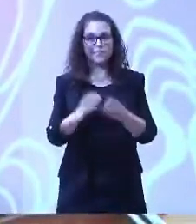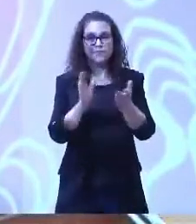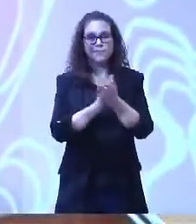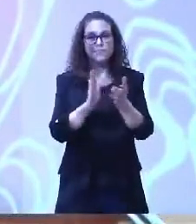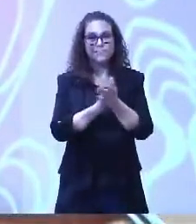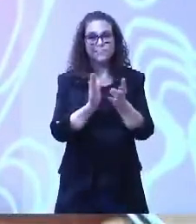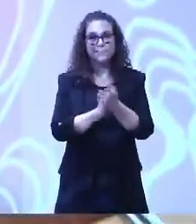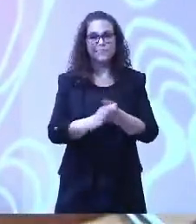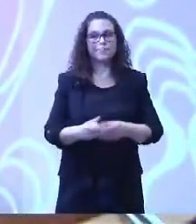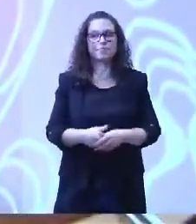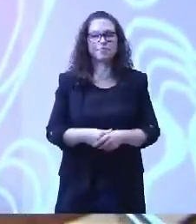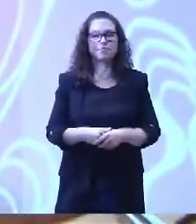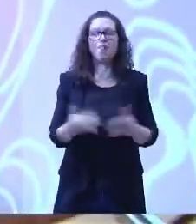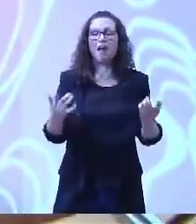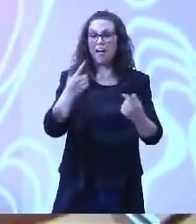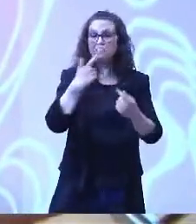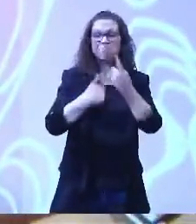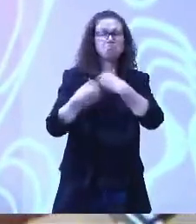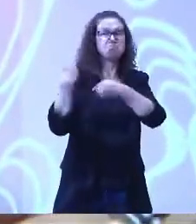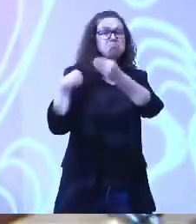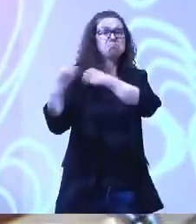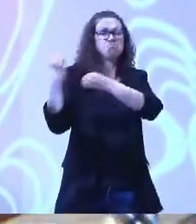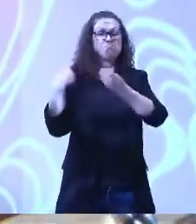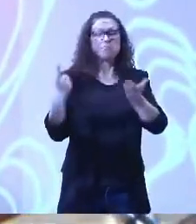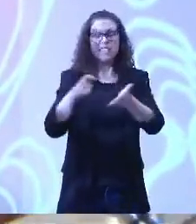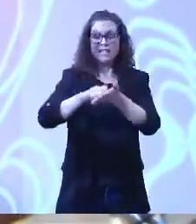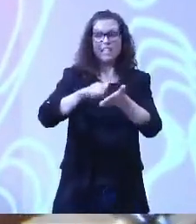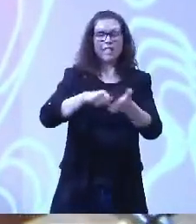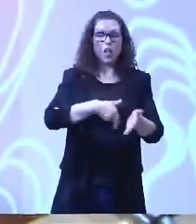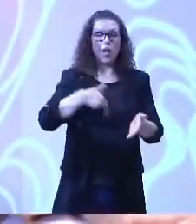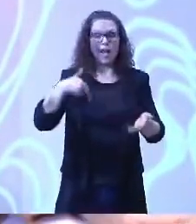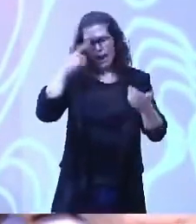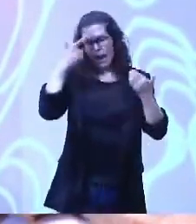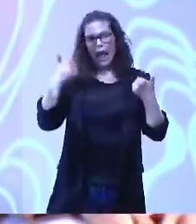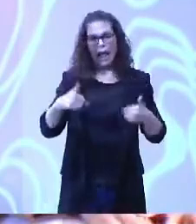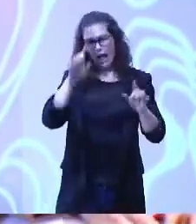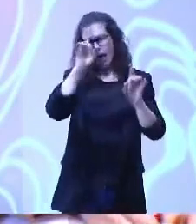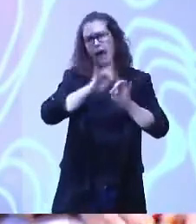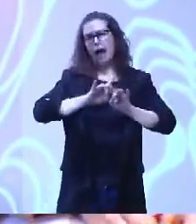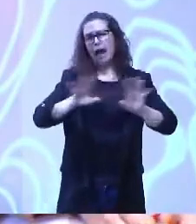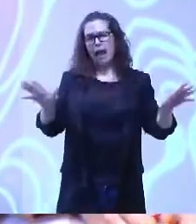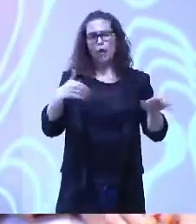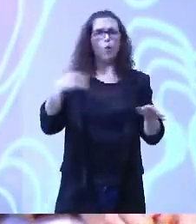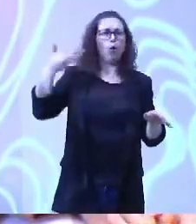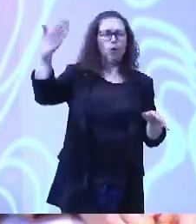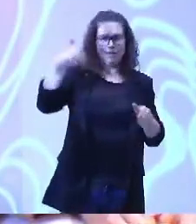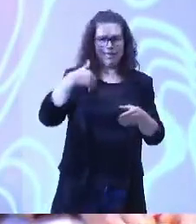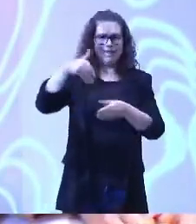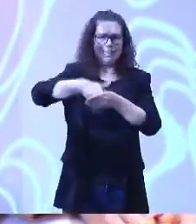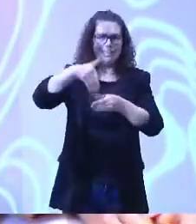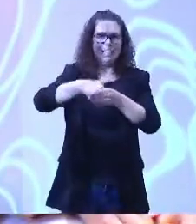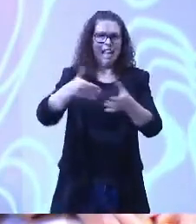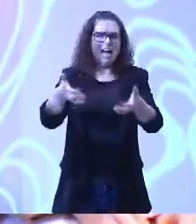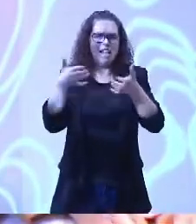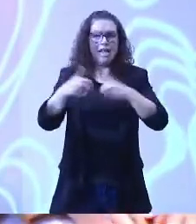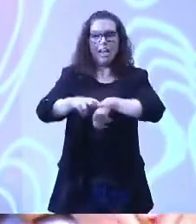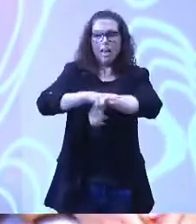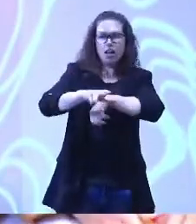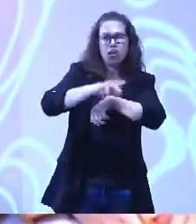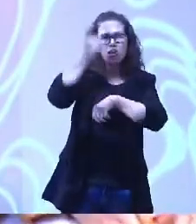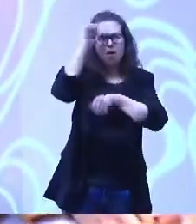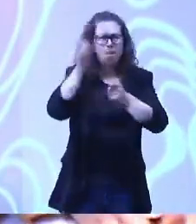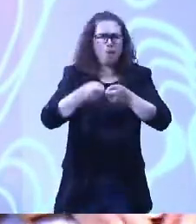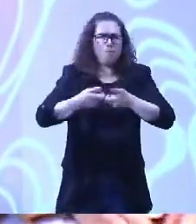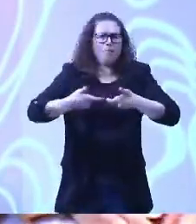Y me diréis, bueno, lógicamente, ¿qué va a decir el secretario general del Partido Socialista? Pues claro que quiere que ganemos las elecciones, que haya más alcaldes y alcaldesas